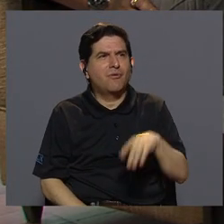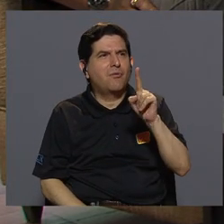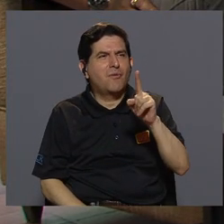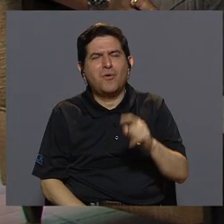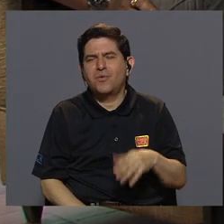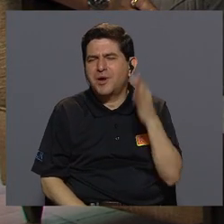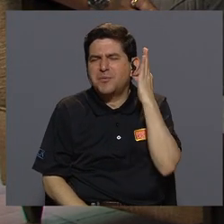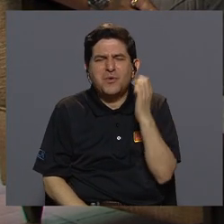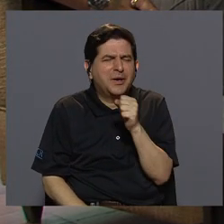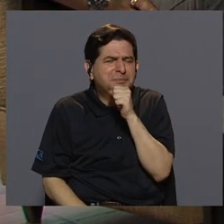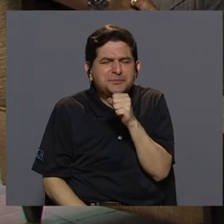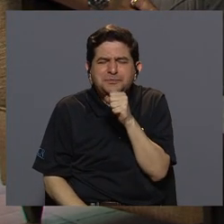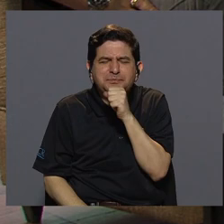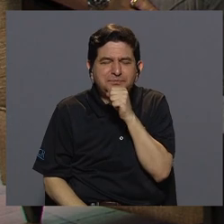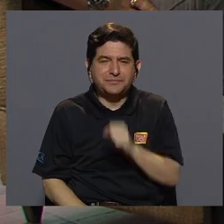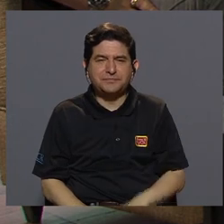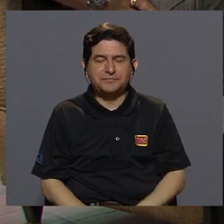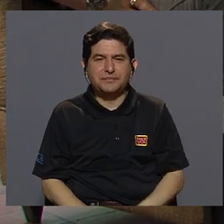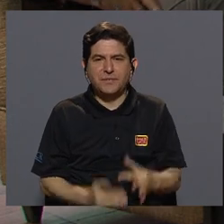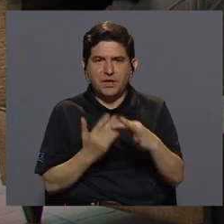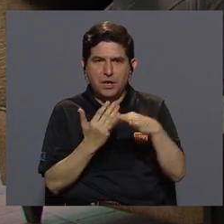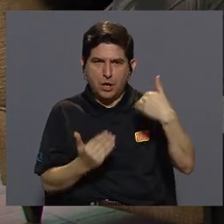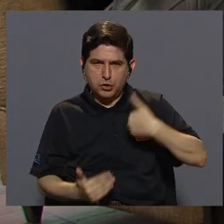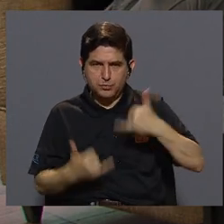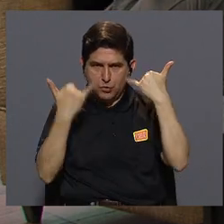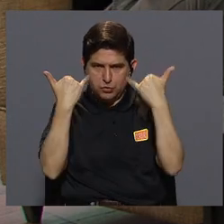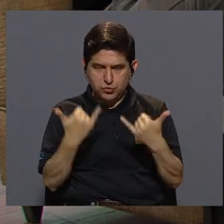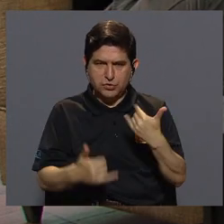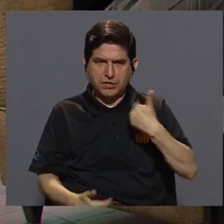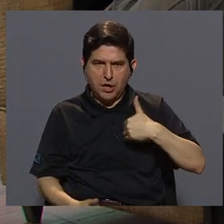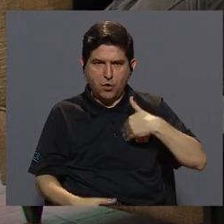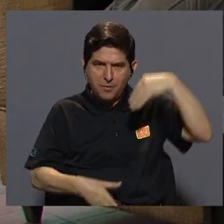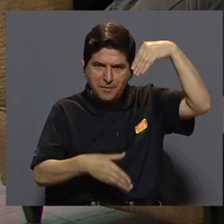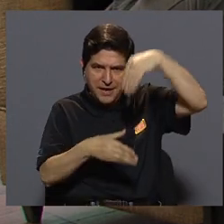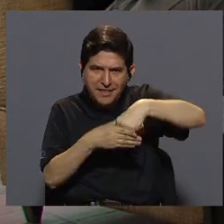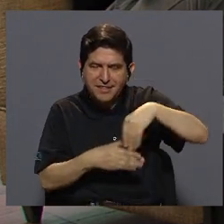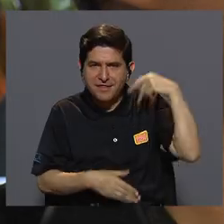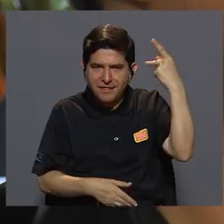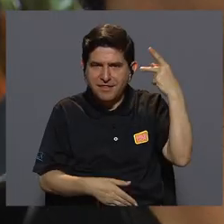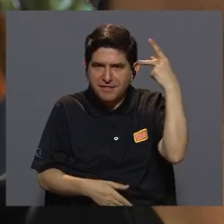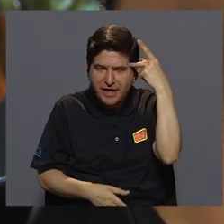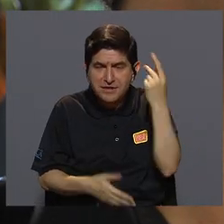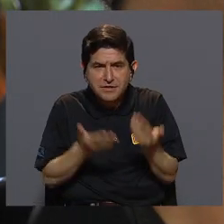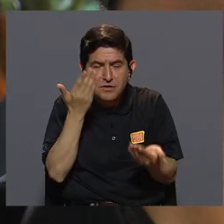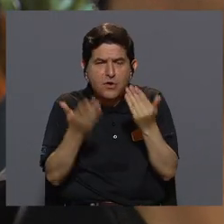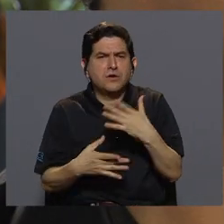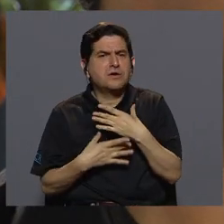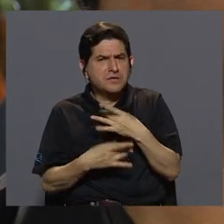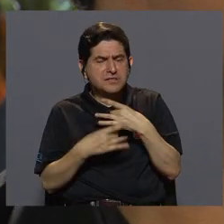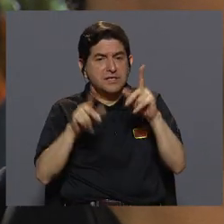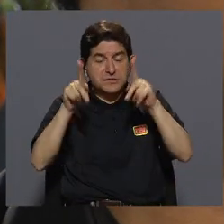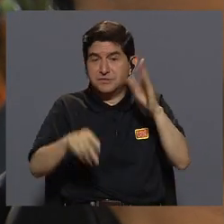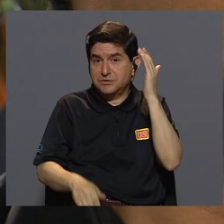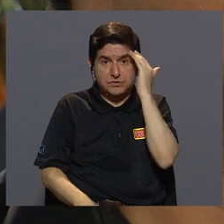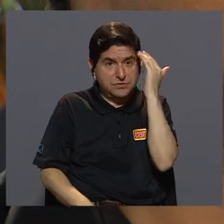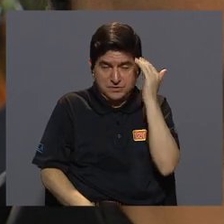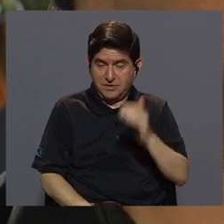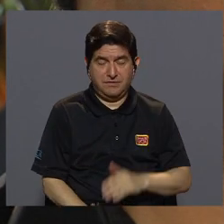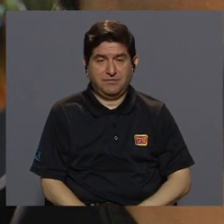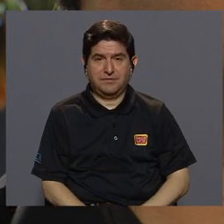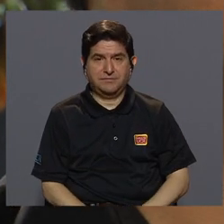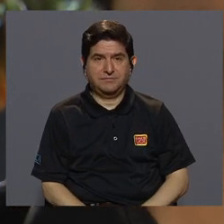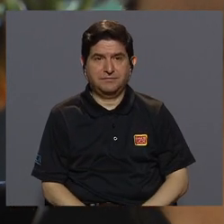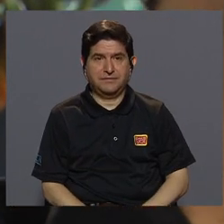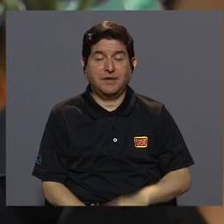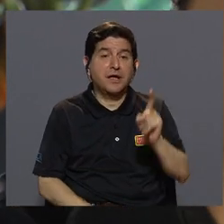como una viejona ahí, ¿verdad? Su esposo ya era un hombre que estaba involucrado en la política. Algo que tal vez es curioso y la gente no sabe es